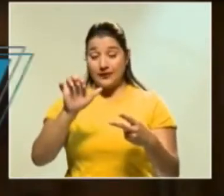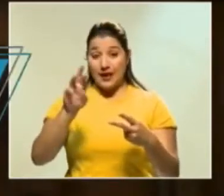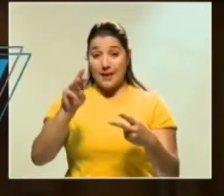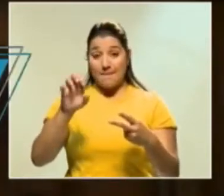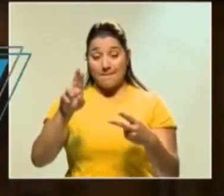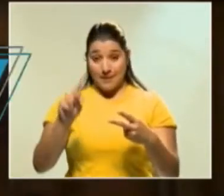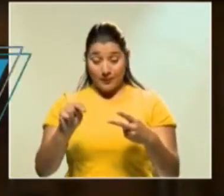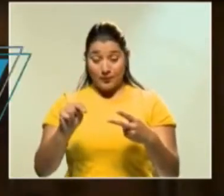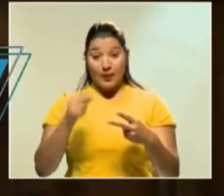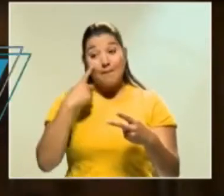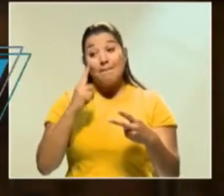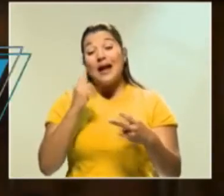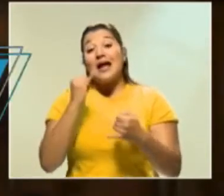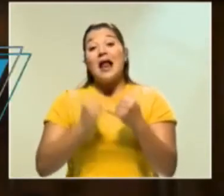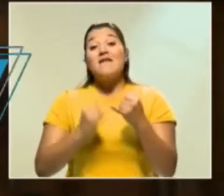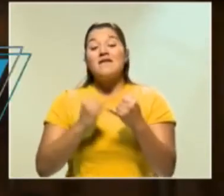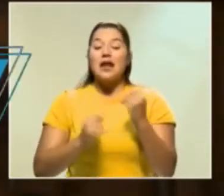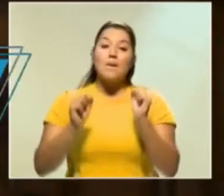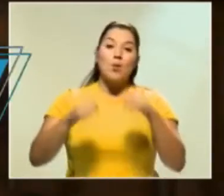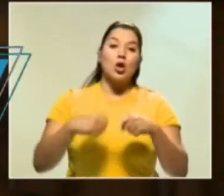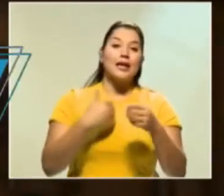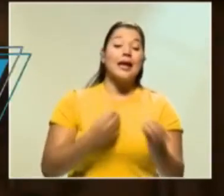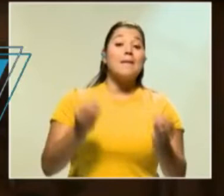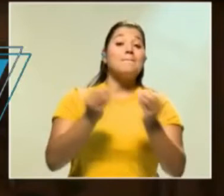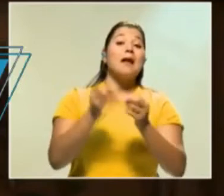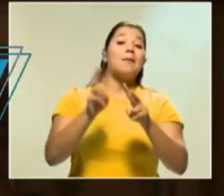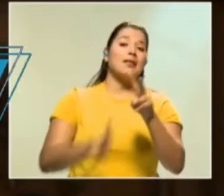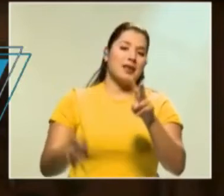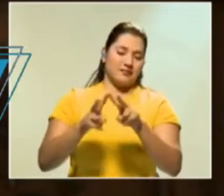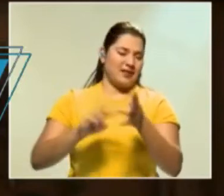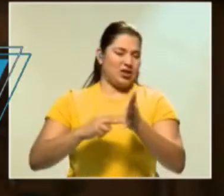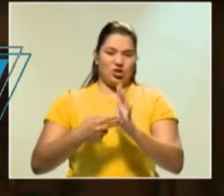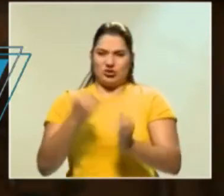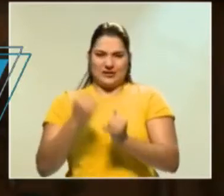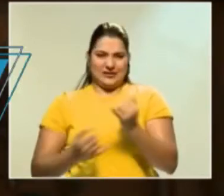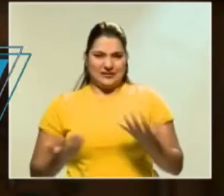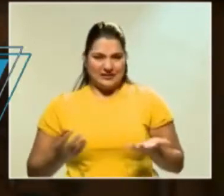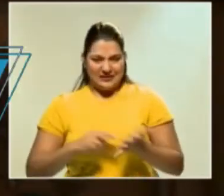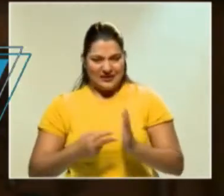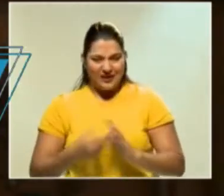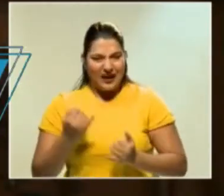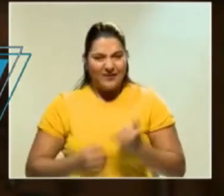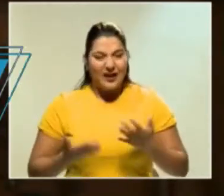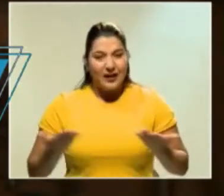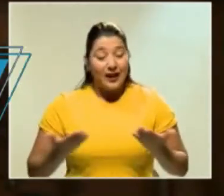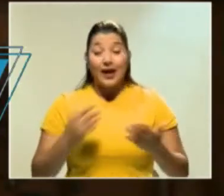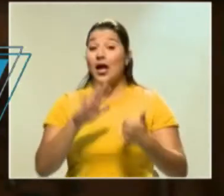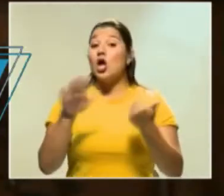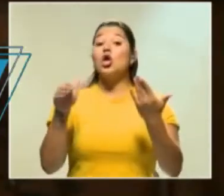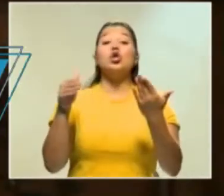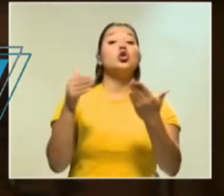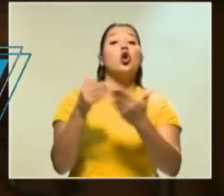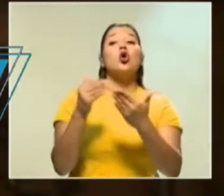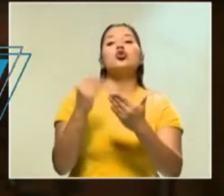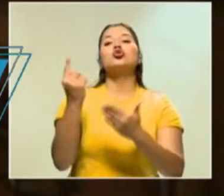otras ventajas. En el fondo, todo el conflicto es potencias de mayor o menor tamaño buscando